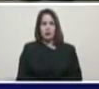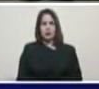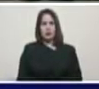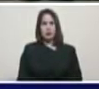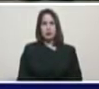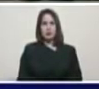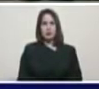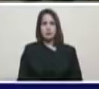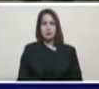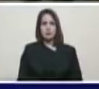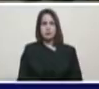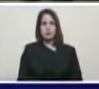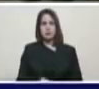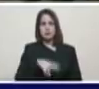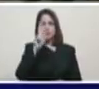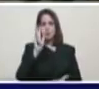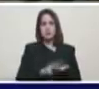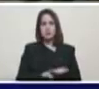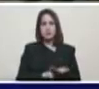venezolana